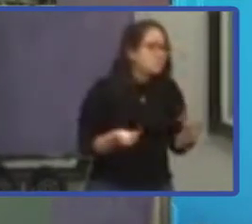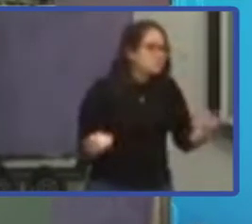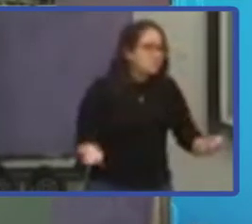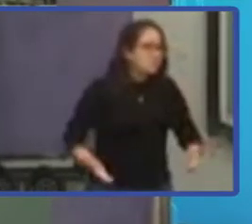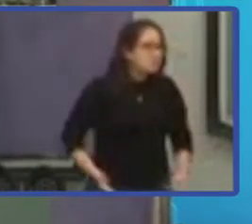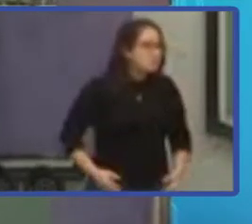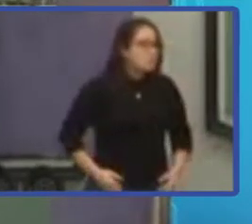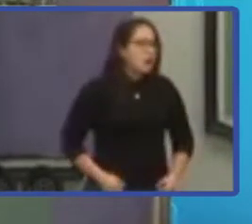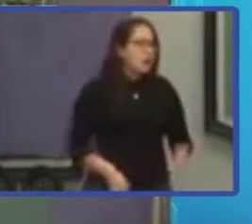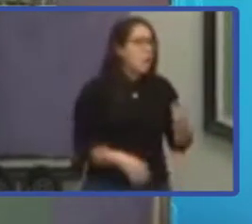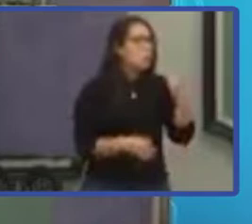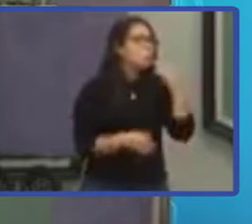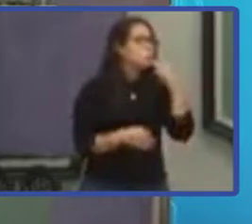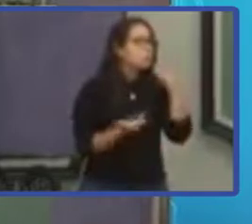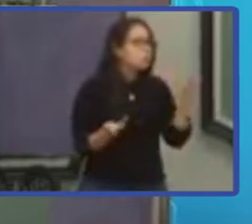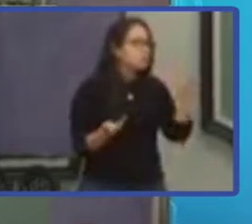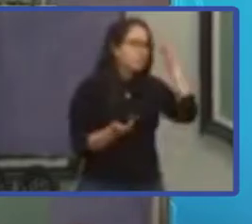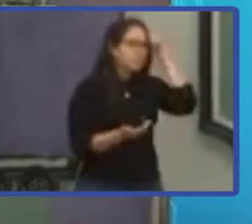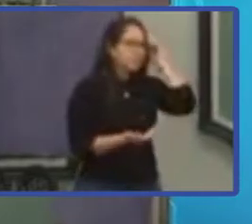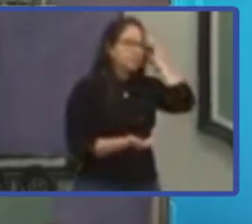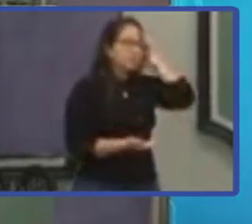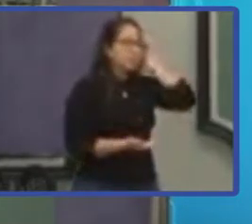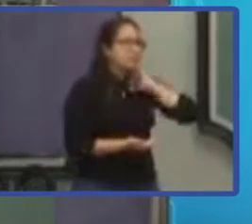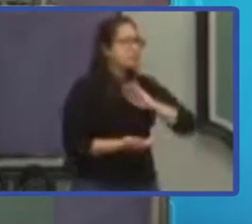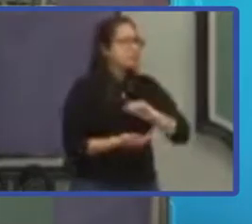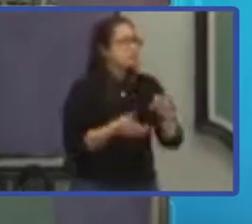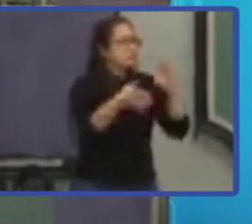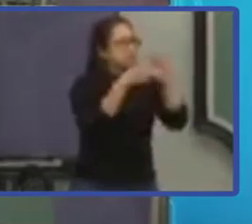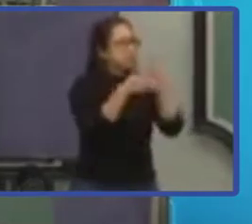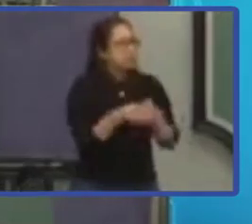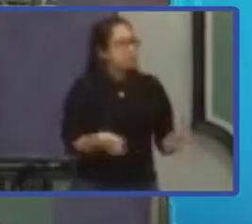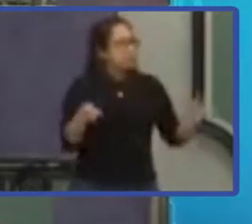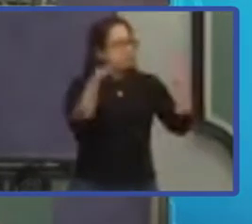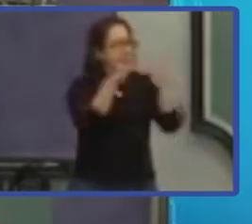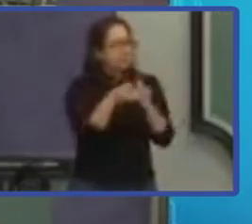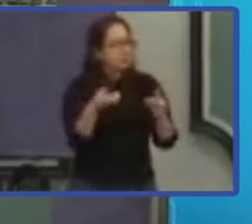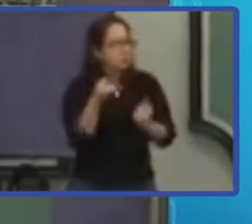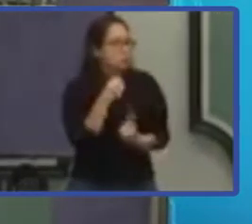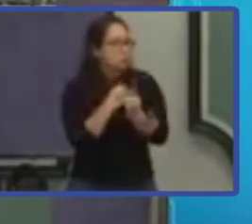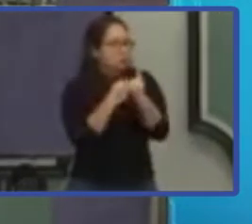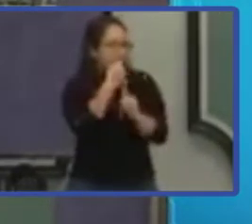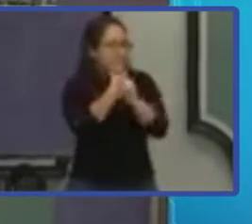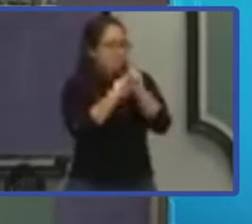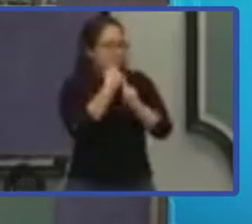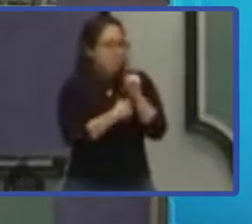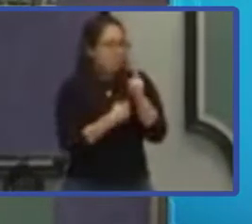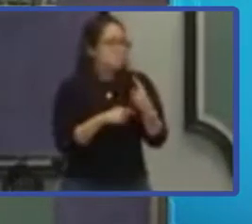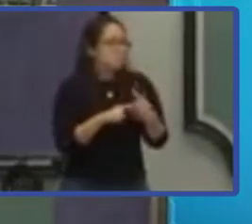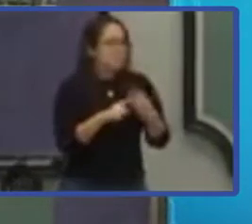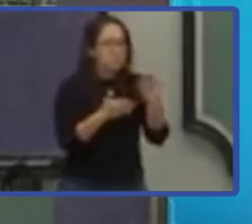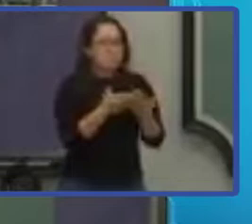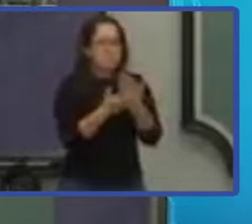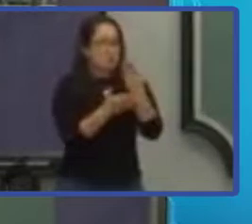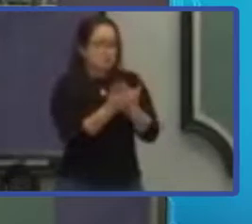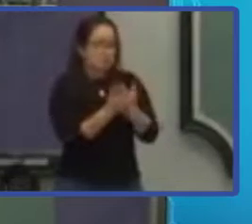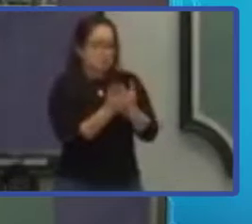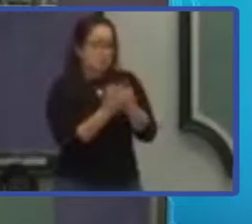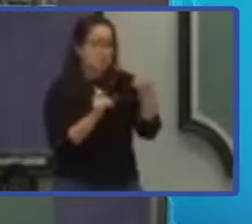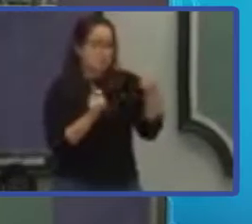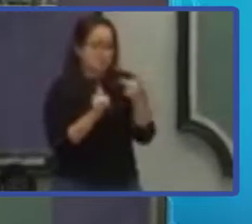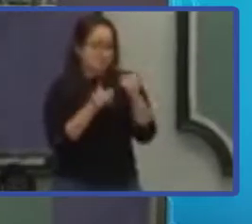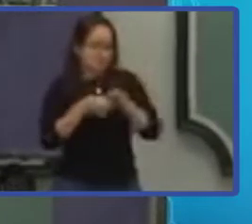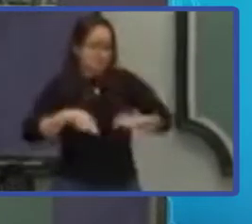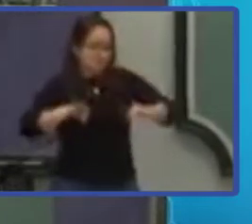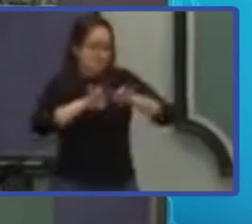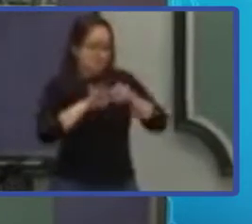usamos para explicar un problema que planteó este Hilbert, que es muy, muy importante, que se llama